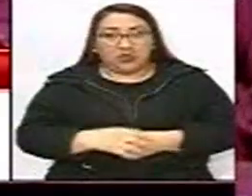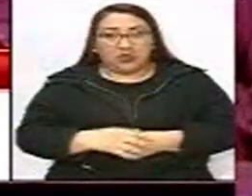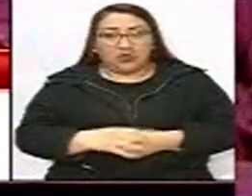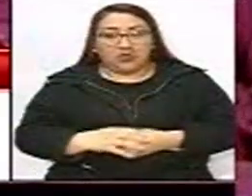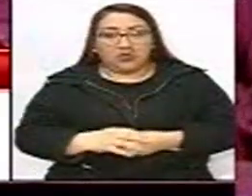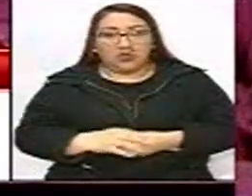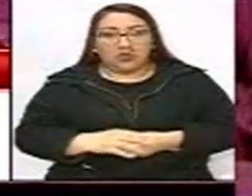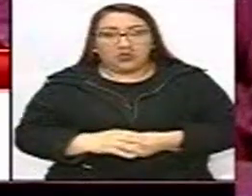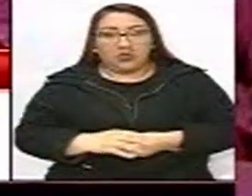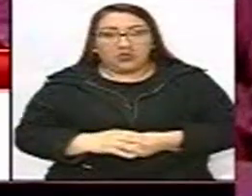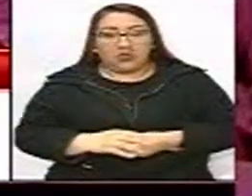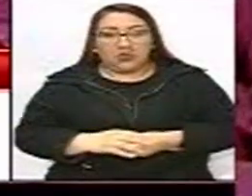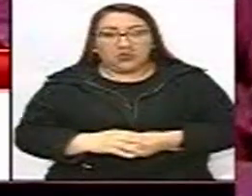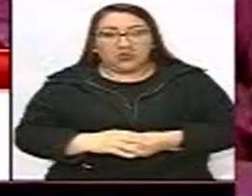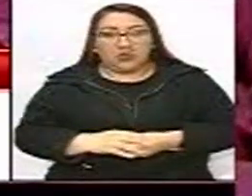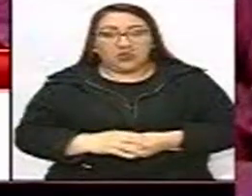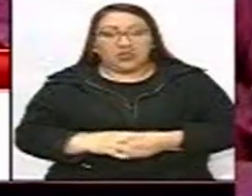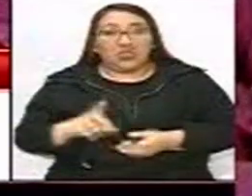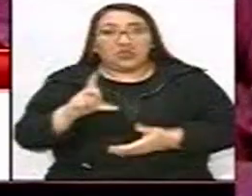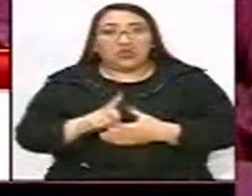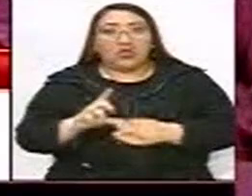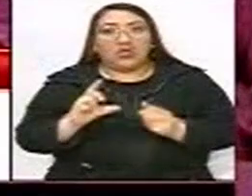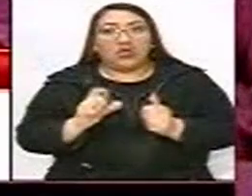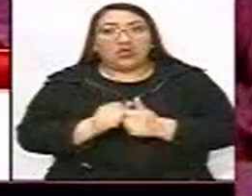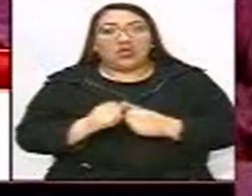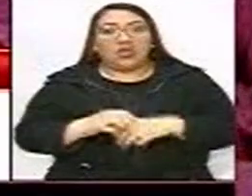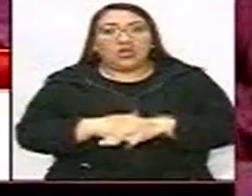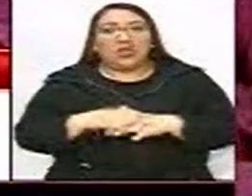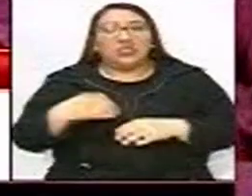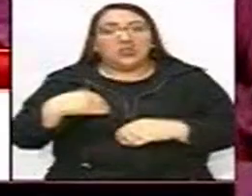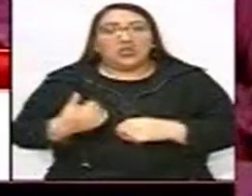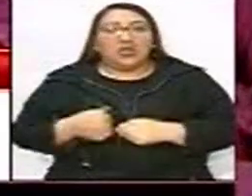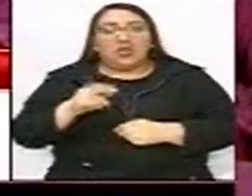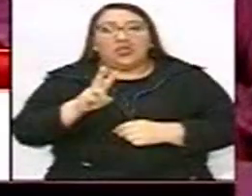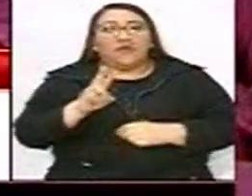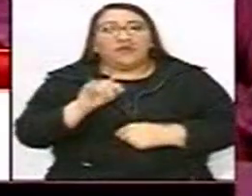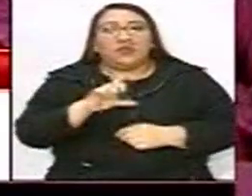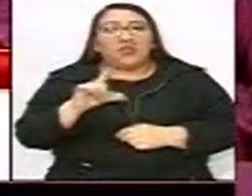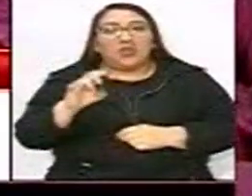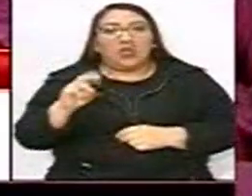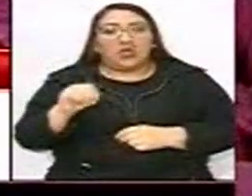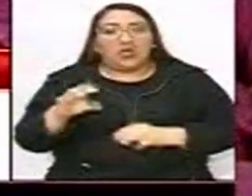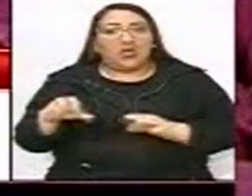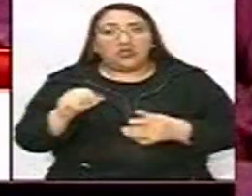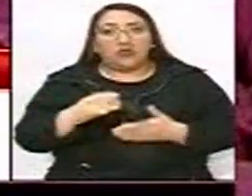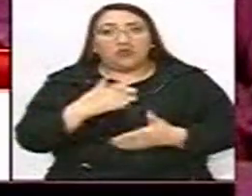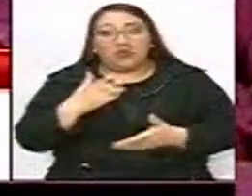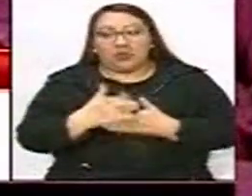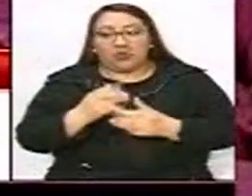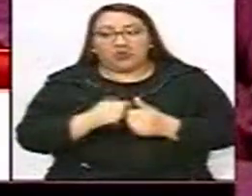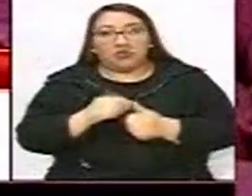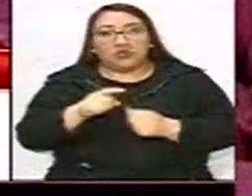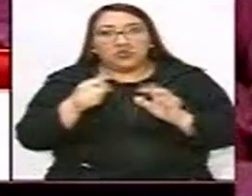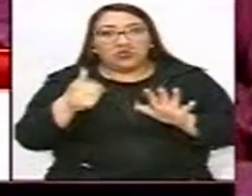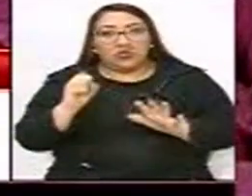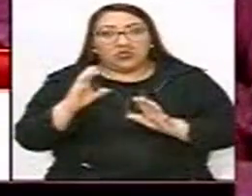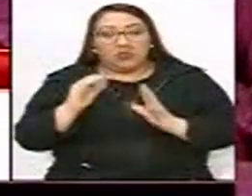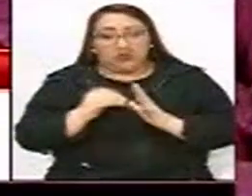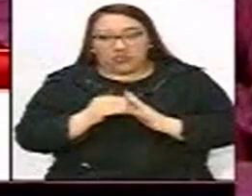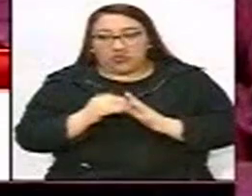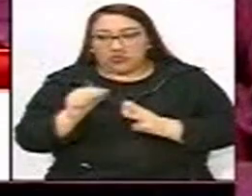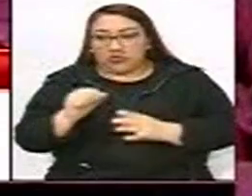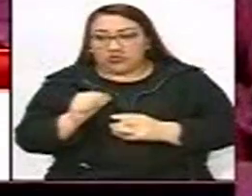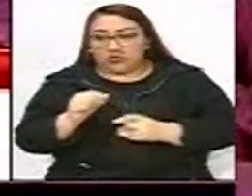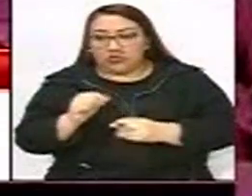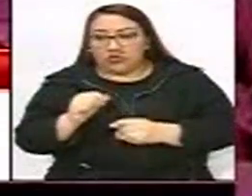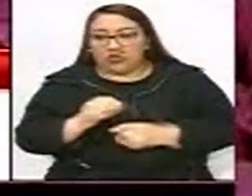de Lima, en la gestión de la señora Villarán, habría generado un perjuicio por 160 millones